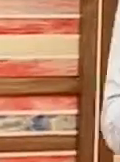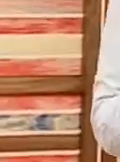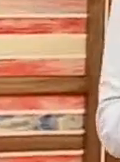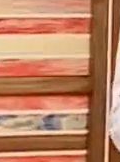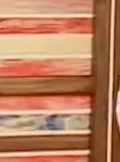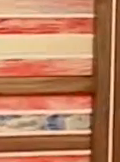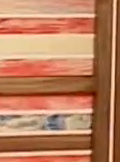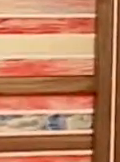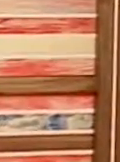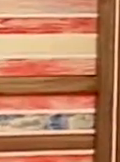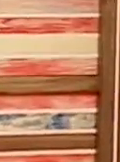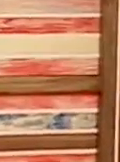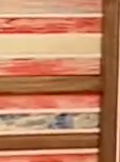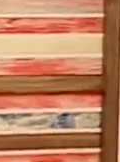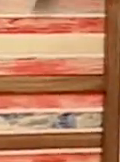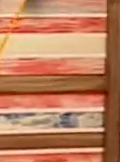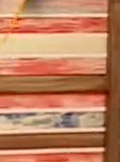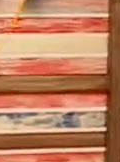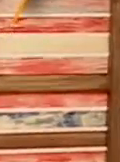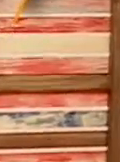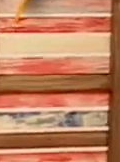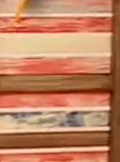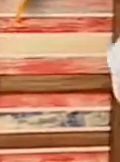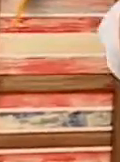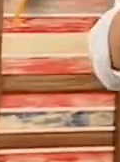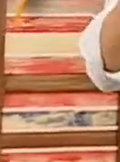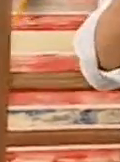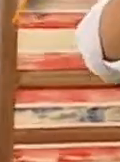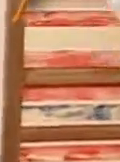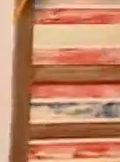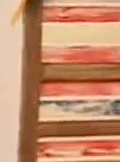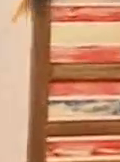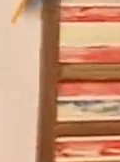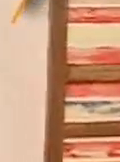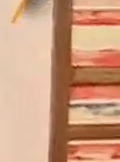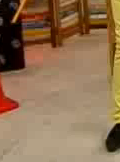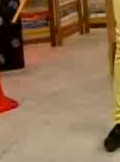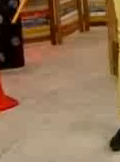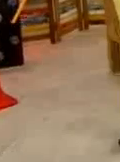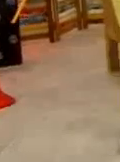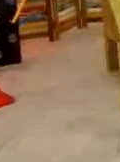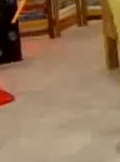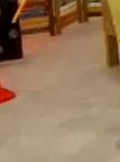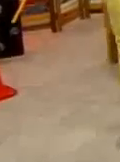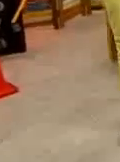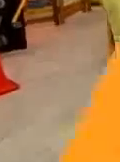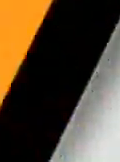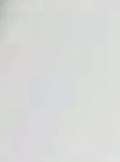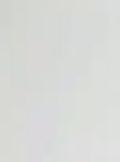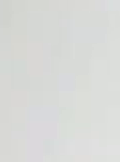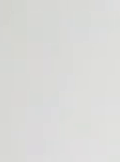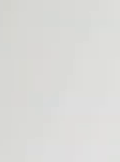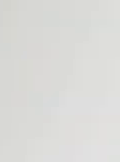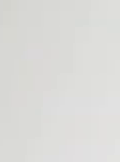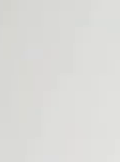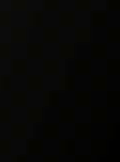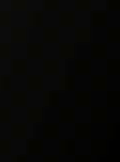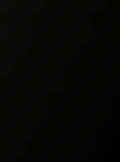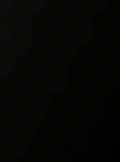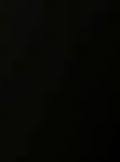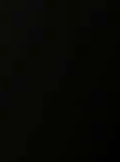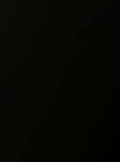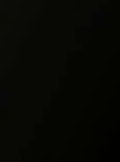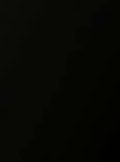a Leonardo, un emprendedor que hace instrumentos musicales. Esto y mucho más, 8 horas 30 por Ecuador TV. Si